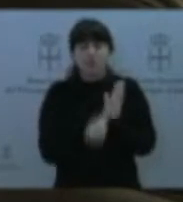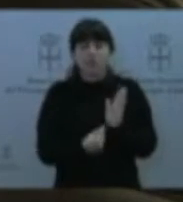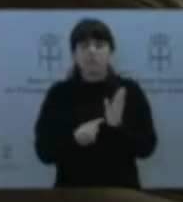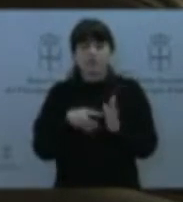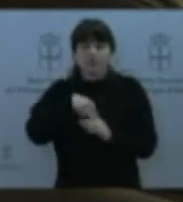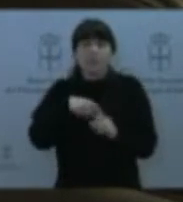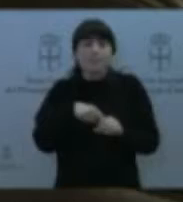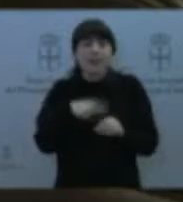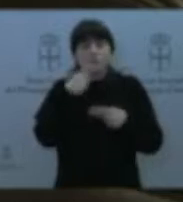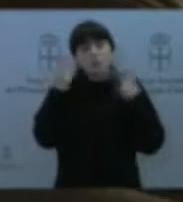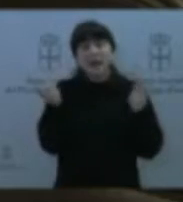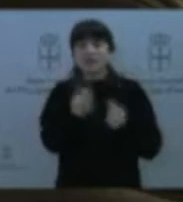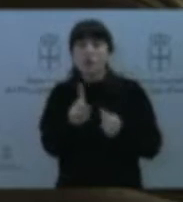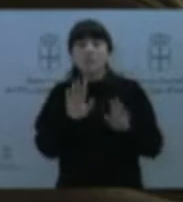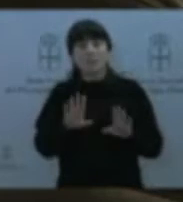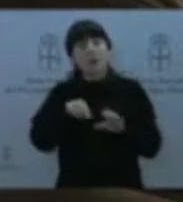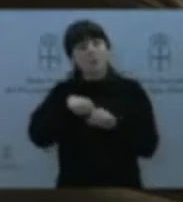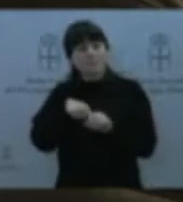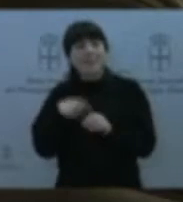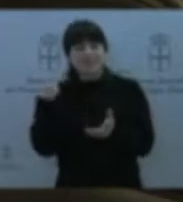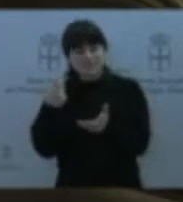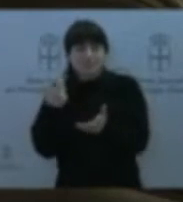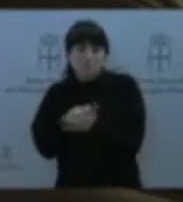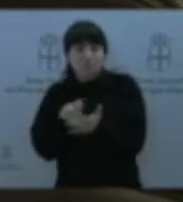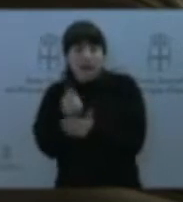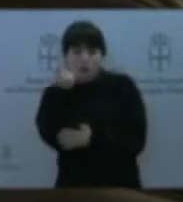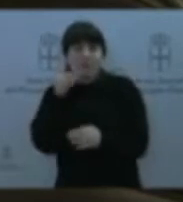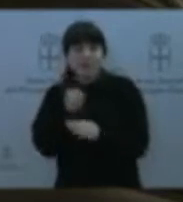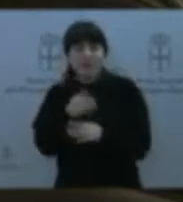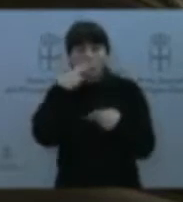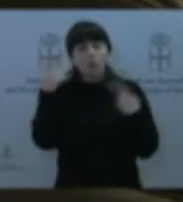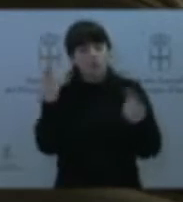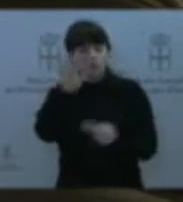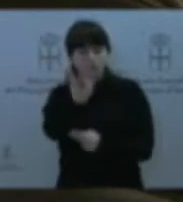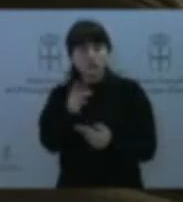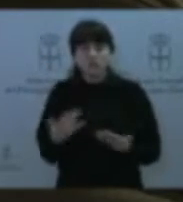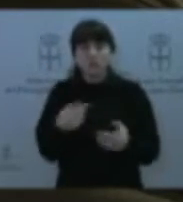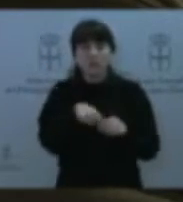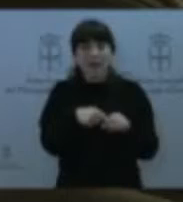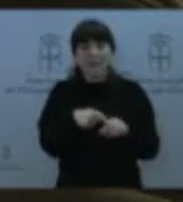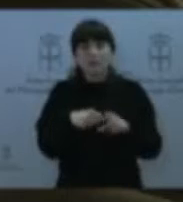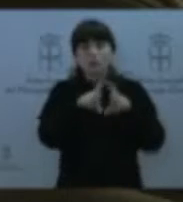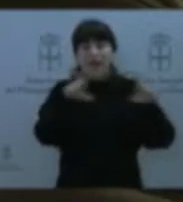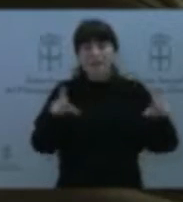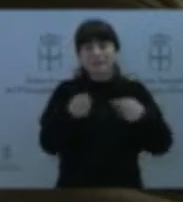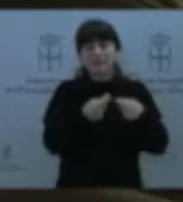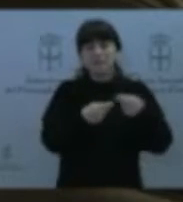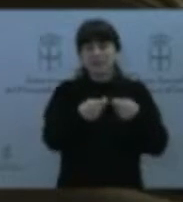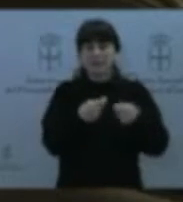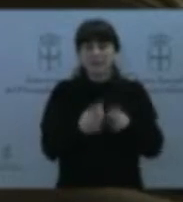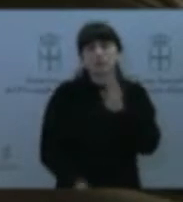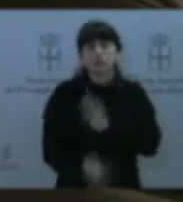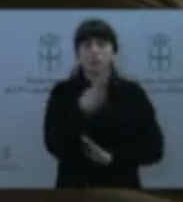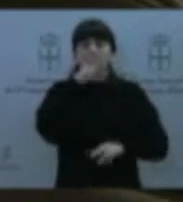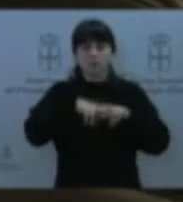plazas pagadas con dinero público, plazas de una empresa mercantil creada por el Principado de Asturias, un organismo público, por el Gobierno de Asturias,